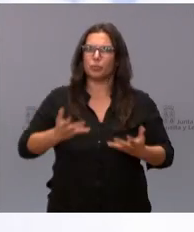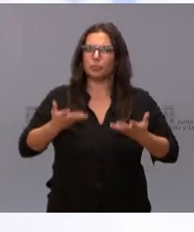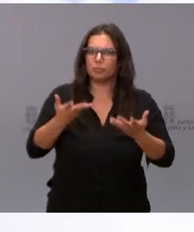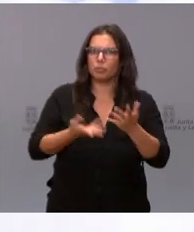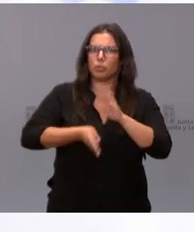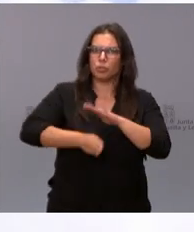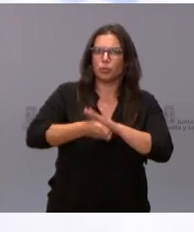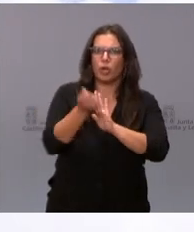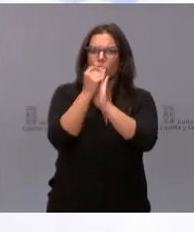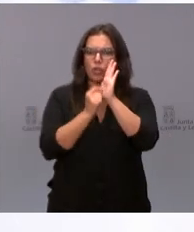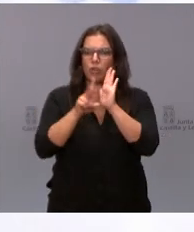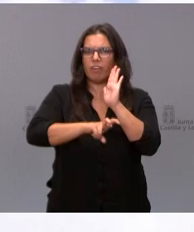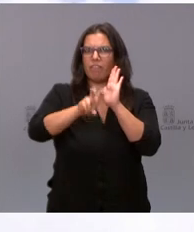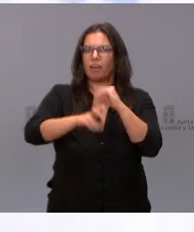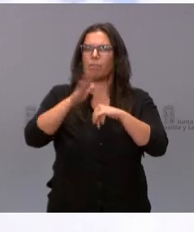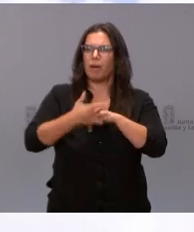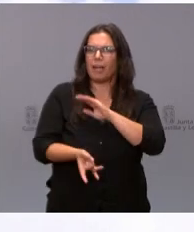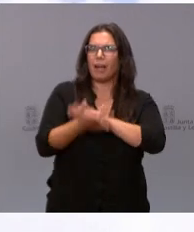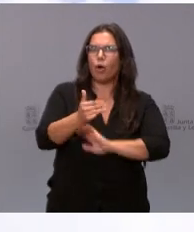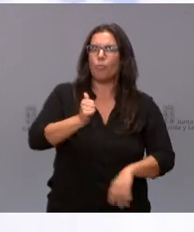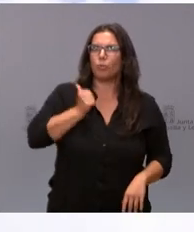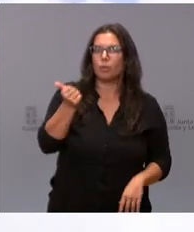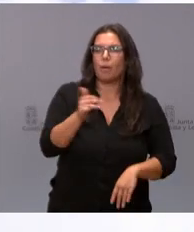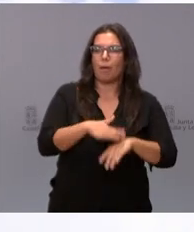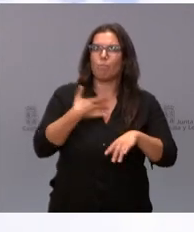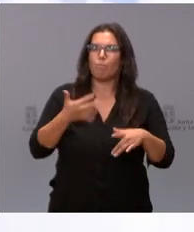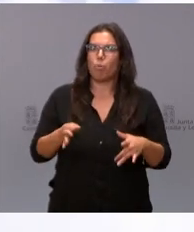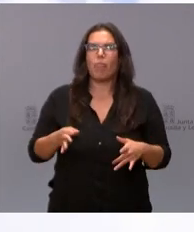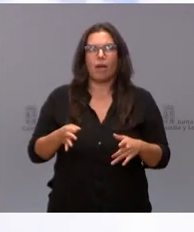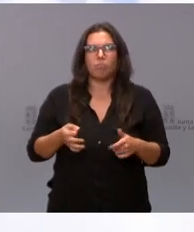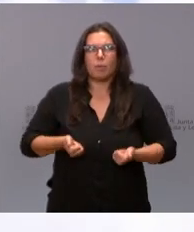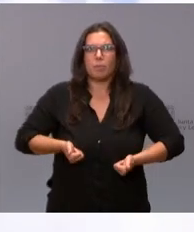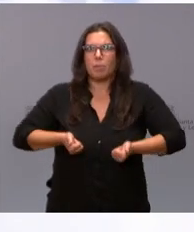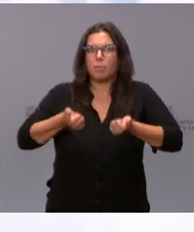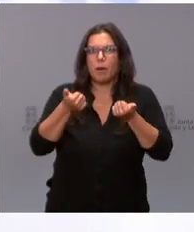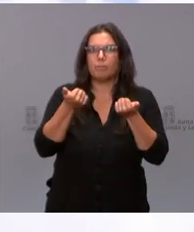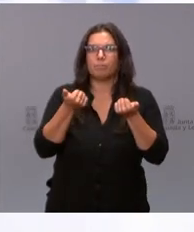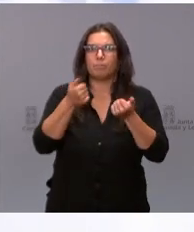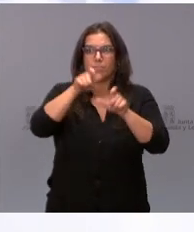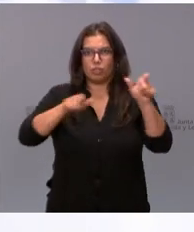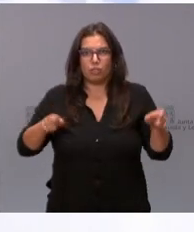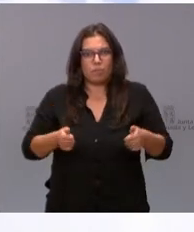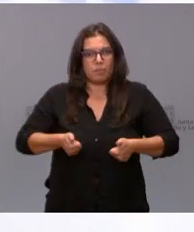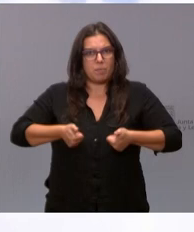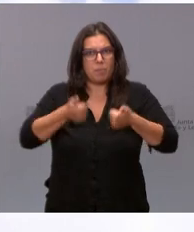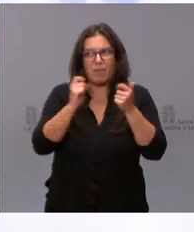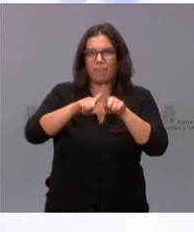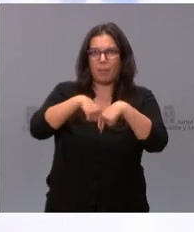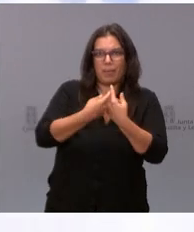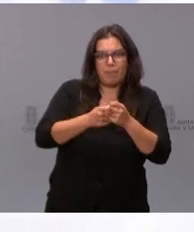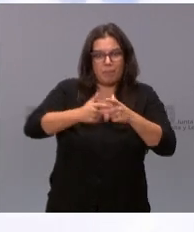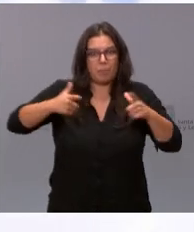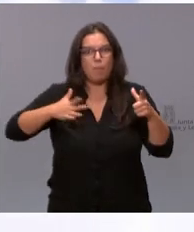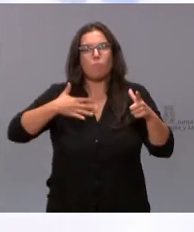que se generen oportunidades para que permitan cada vez más a más personas a más familias tener su